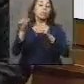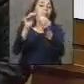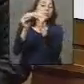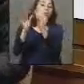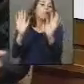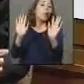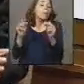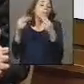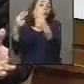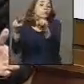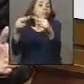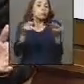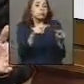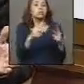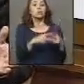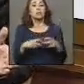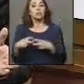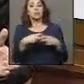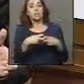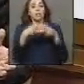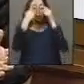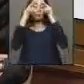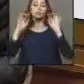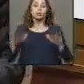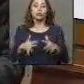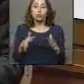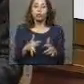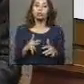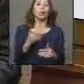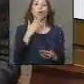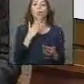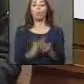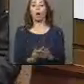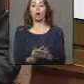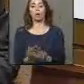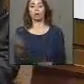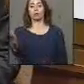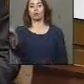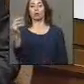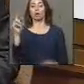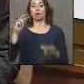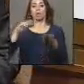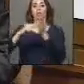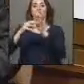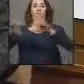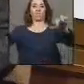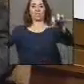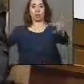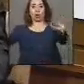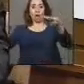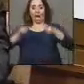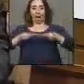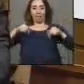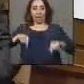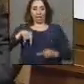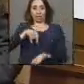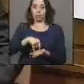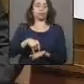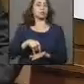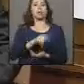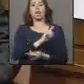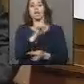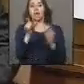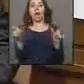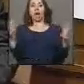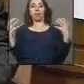hacen. Y los distintos gremios tendrán que hacer ese esfuerzo. Pero cuando llega aquí esa división, no corresponde a